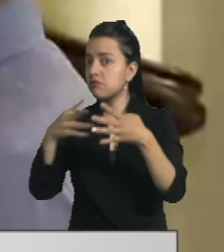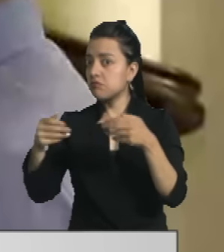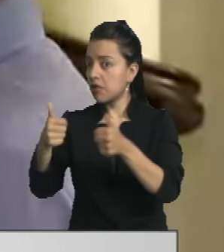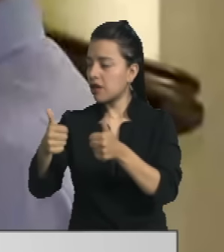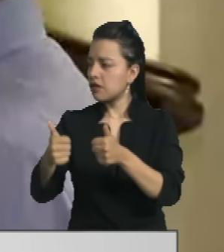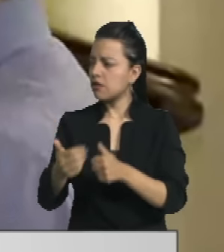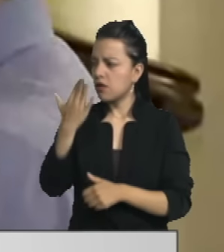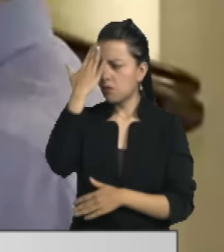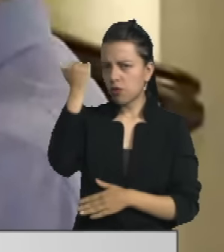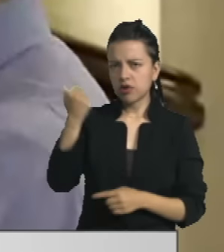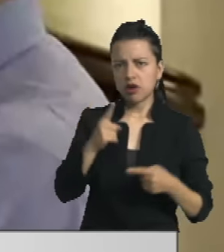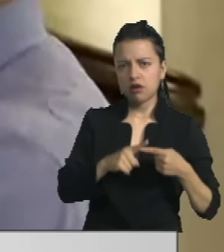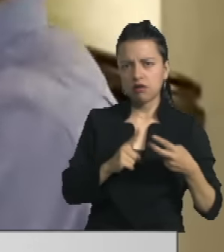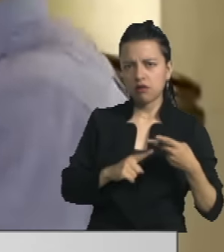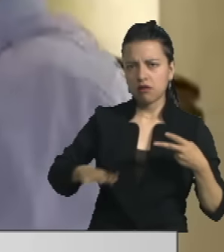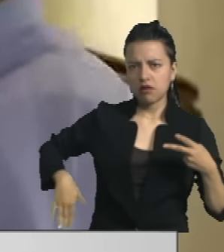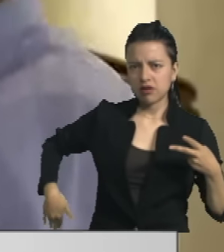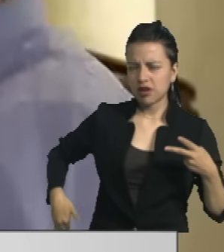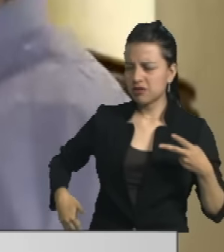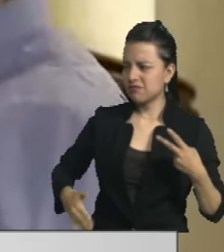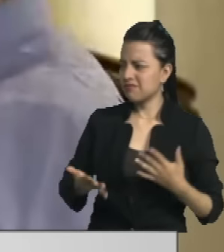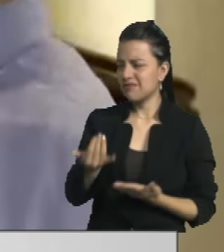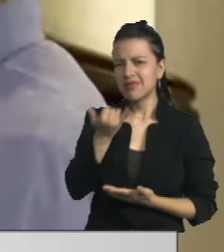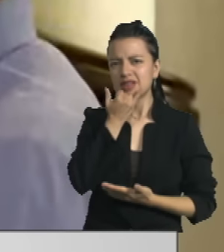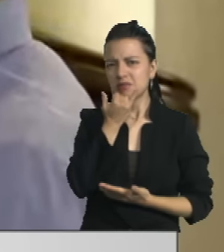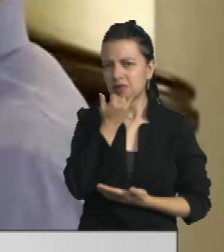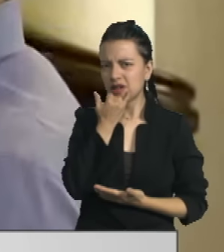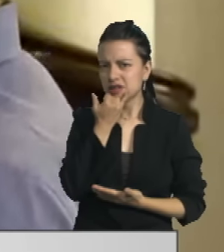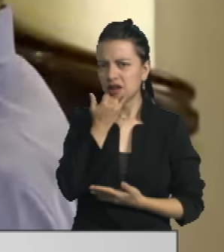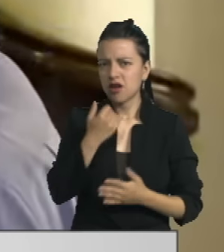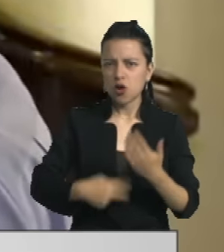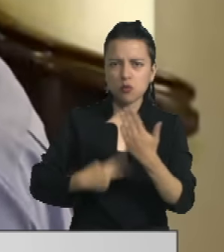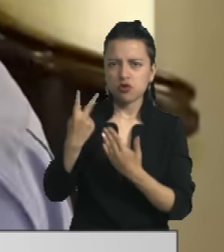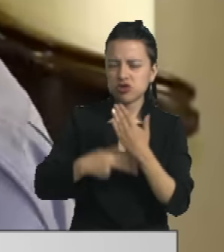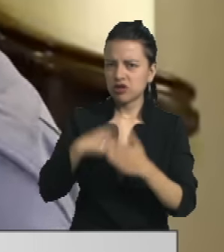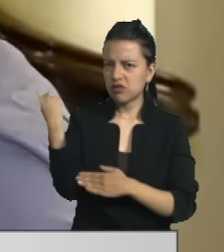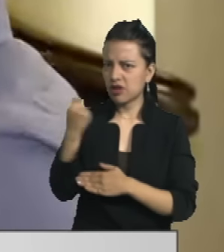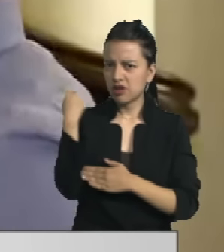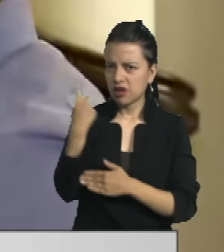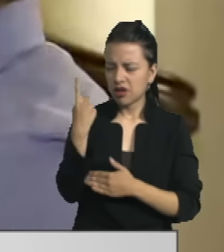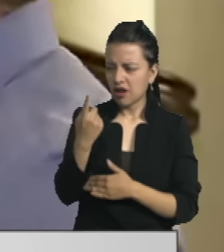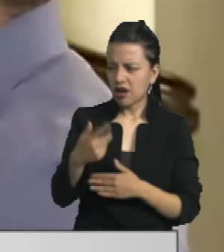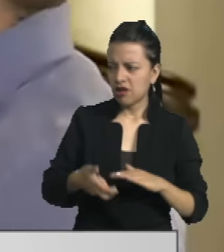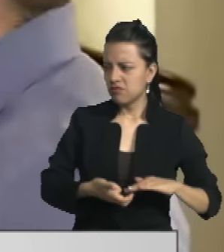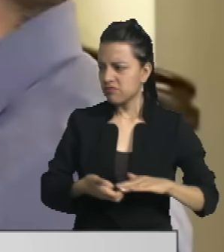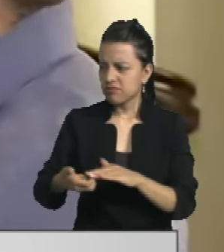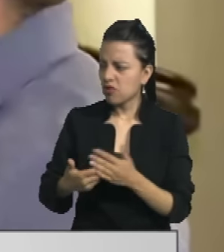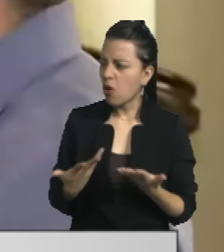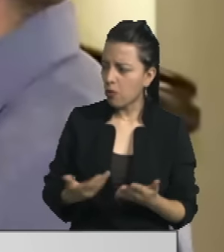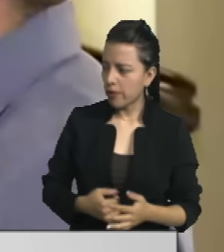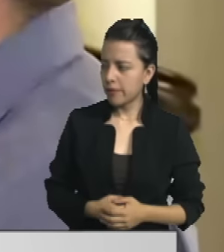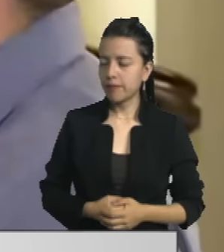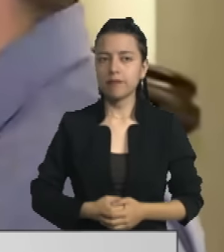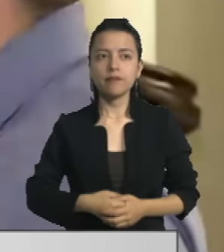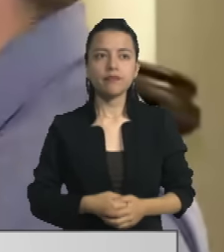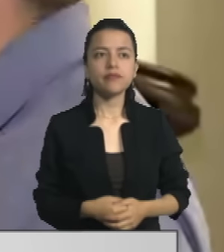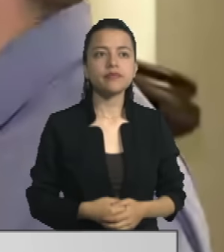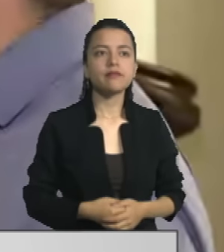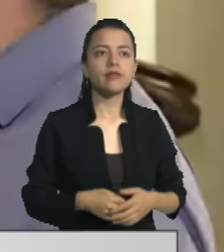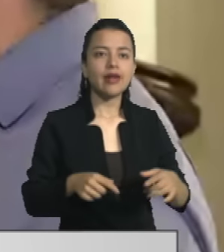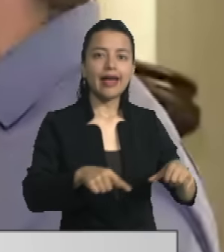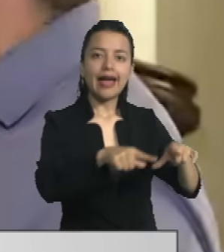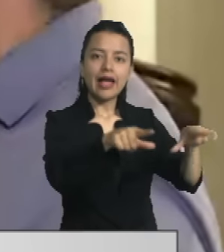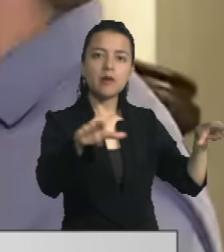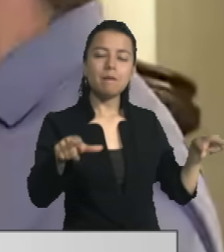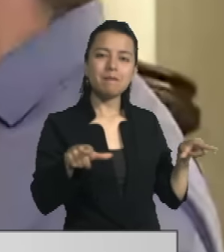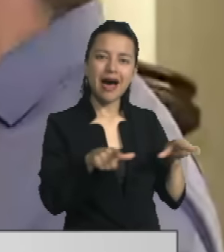traslado de redes hay retraso qué está jalonando entonces para que el proyecto en general no esté atrasado el patio taller que está bastante avanzado